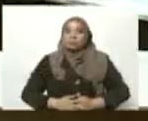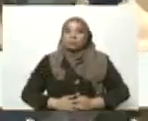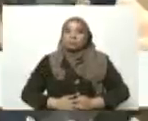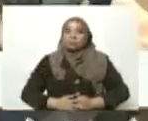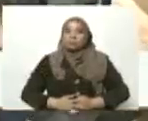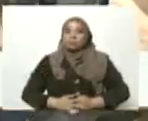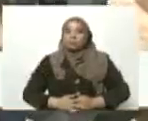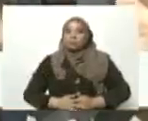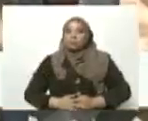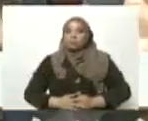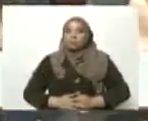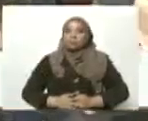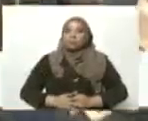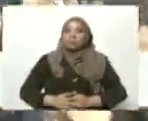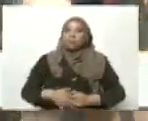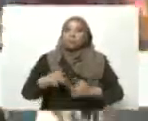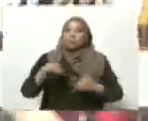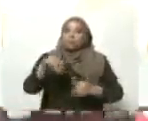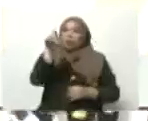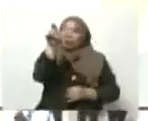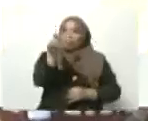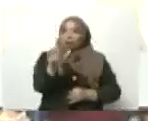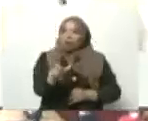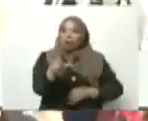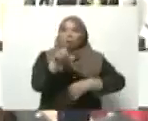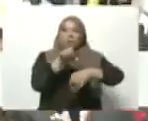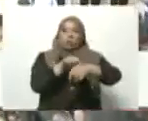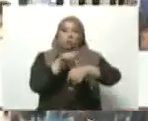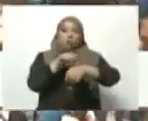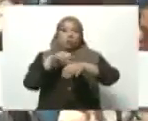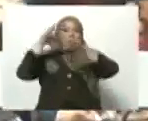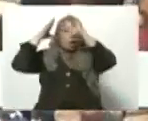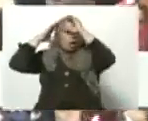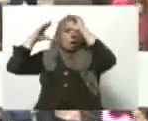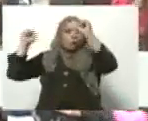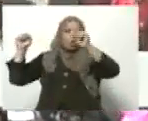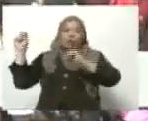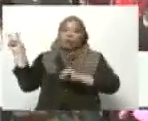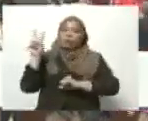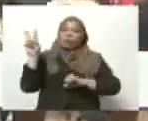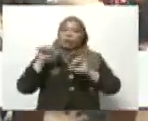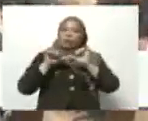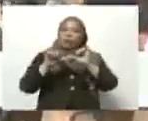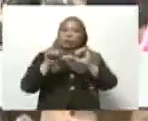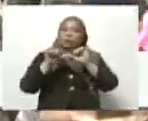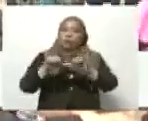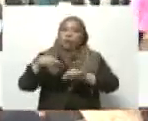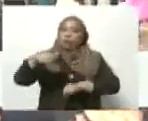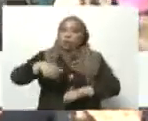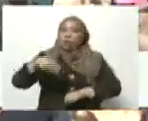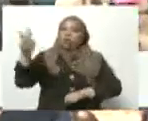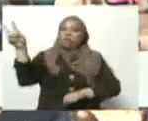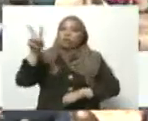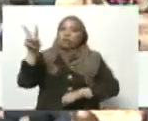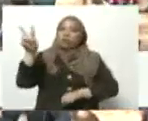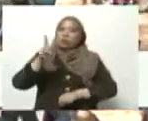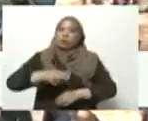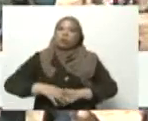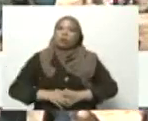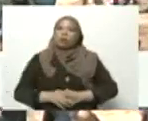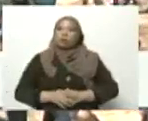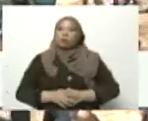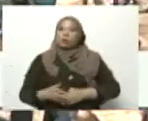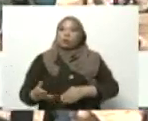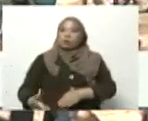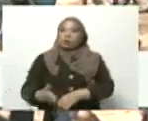Derecho de palabra al doctor Samuel Moncada, embajador representante permanente de la República Bolivariana de Venezuela